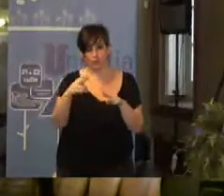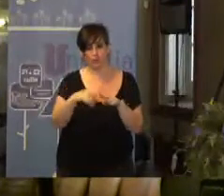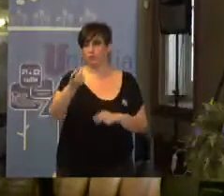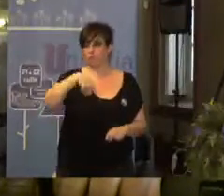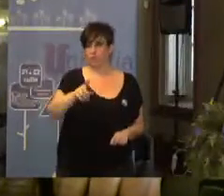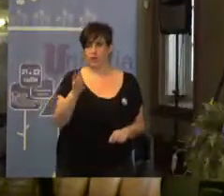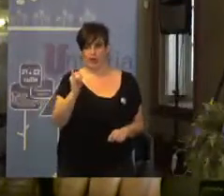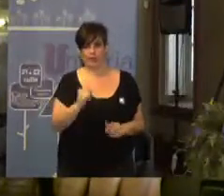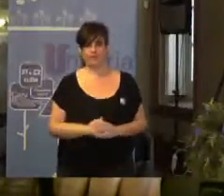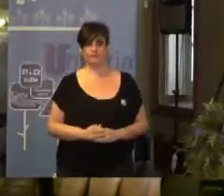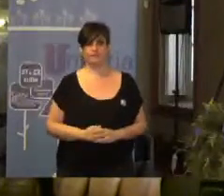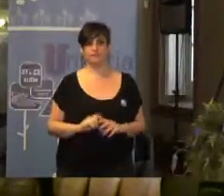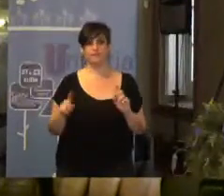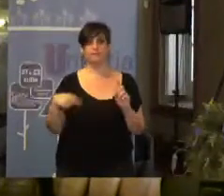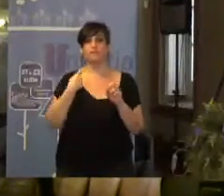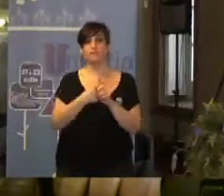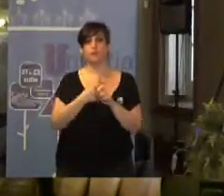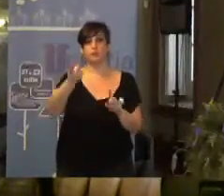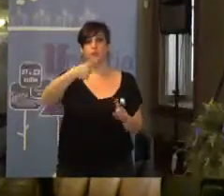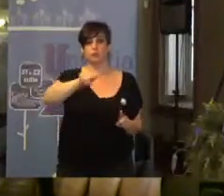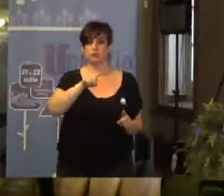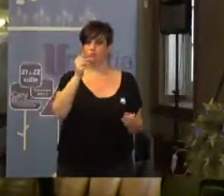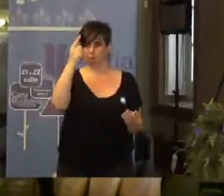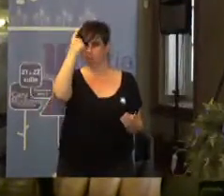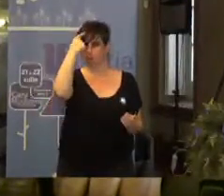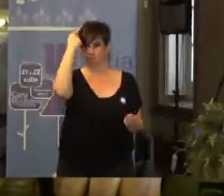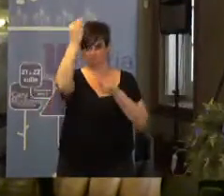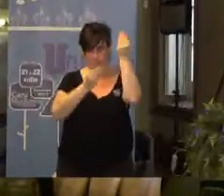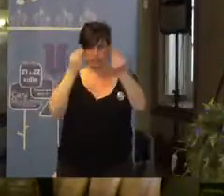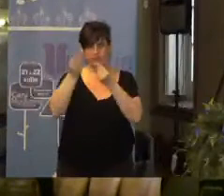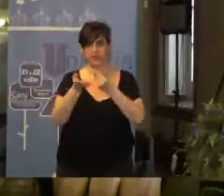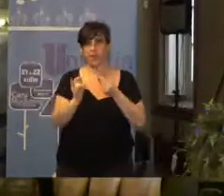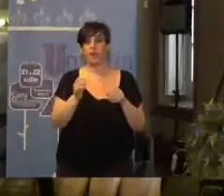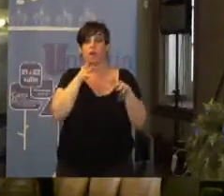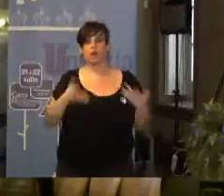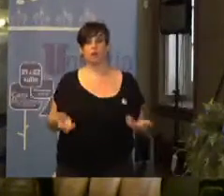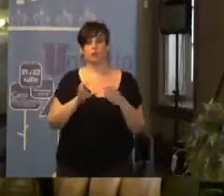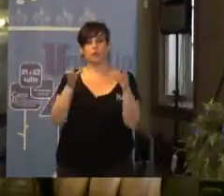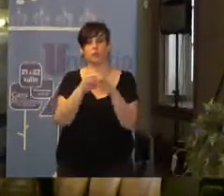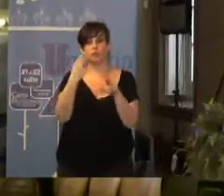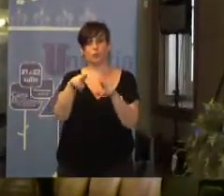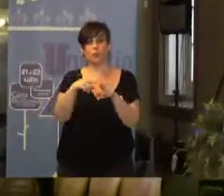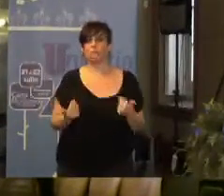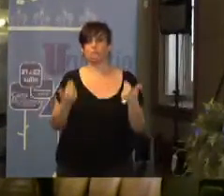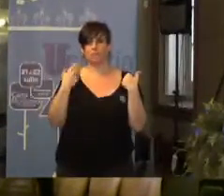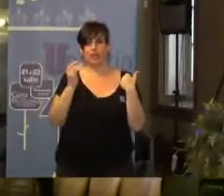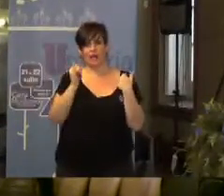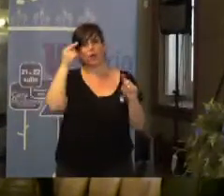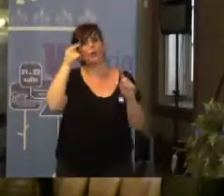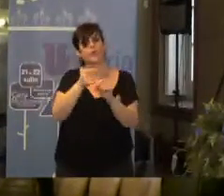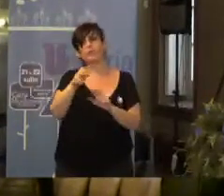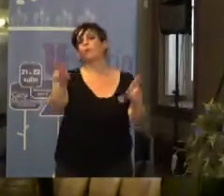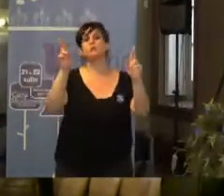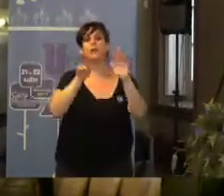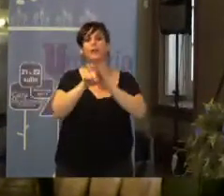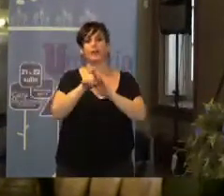que sodes cabezas pensantes e actuantes dos partidos, unha responsabilidade na xestión da esperanza.